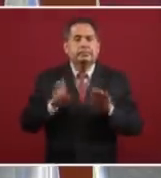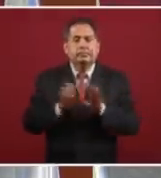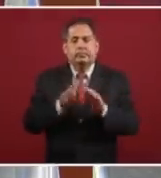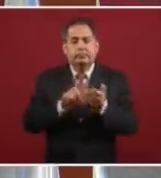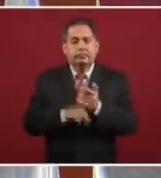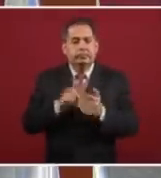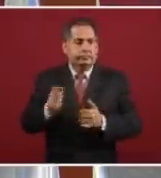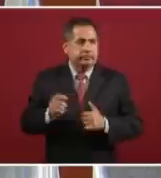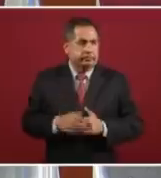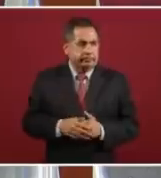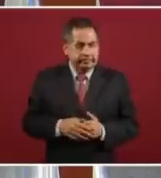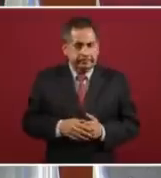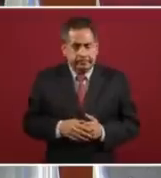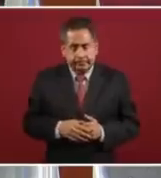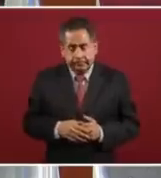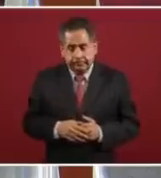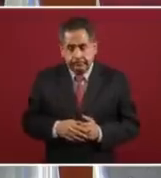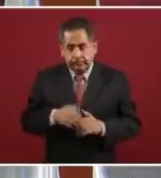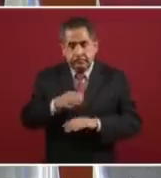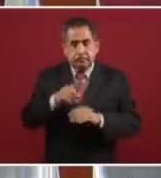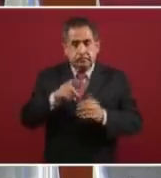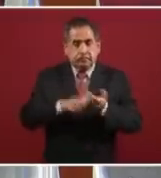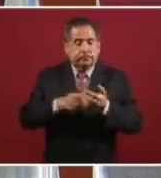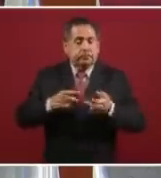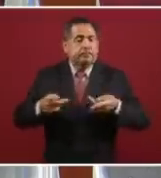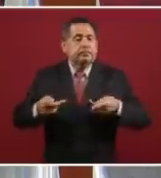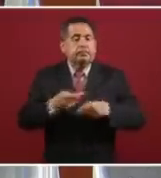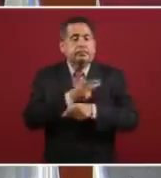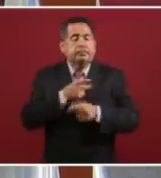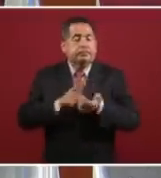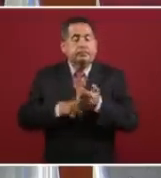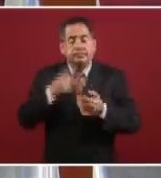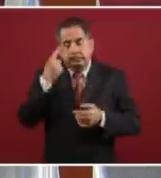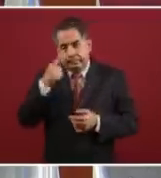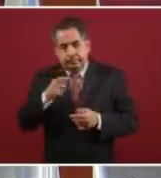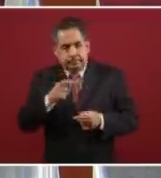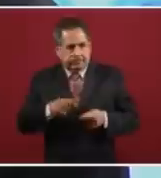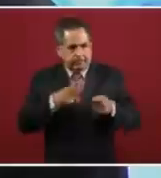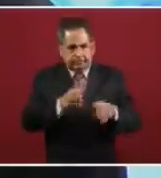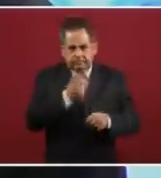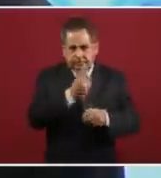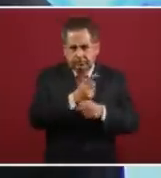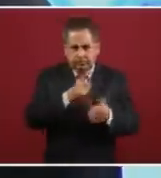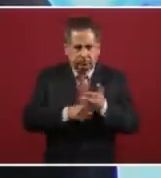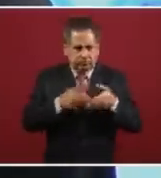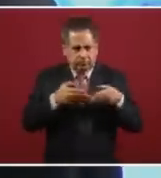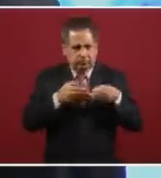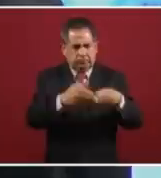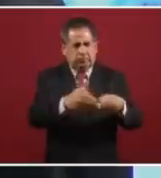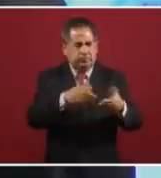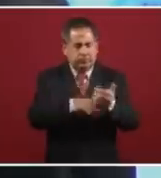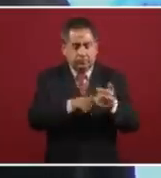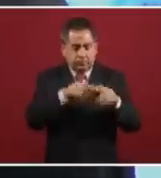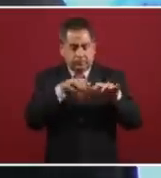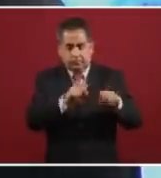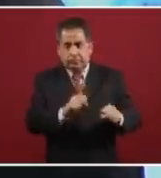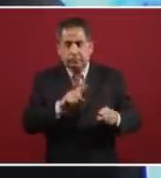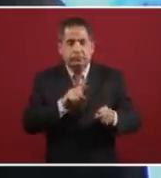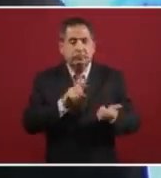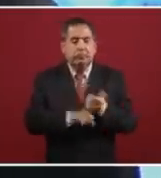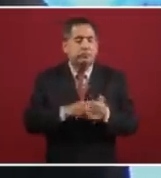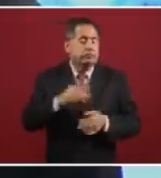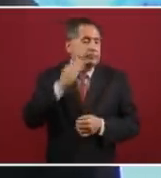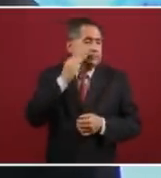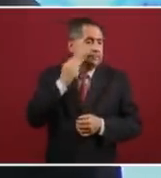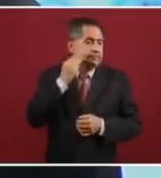por favor, en lo que se refiere a la acción que se está tomando para darle seguridad a los puertos, este puerto, el puerto de